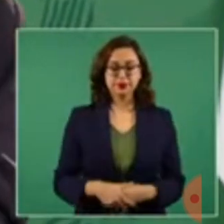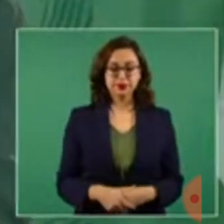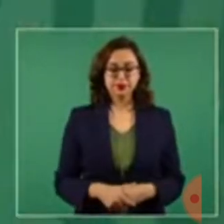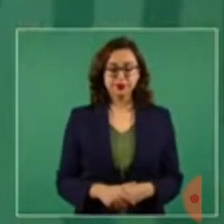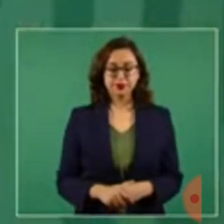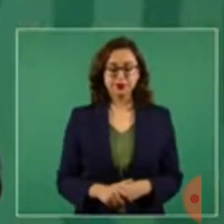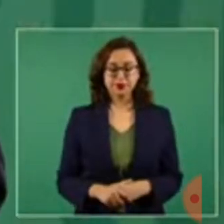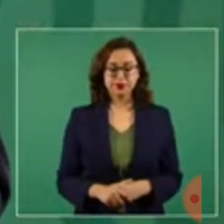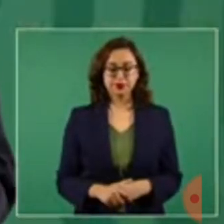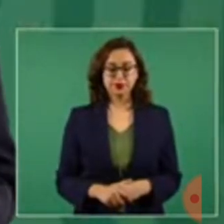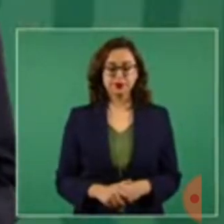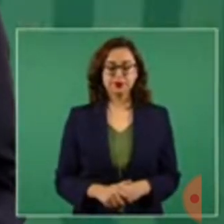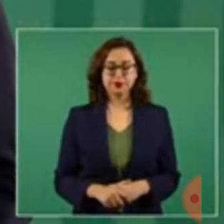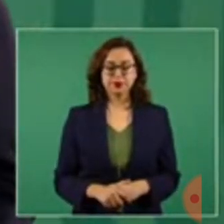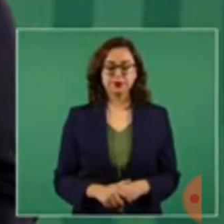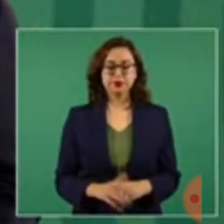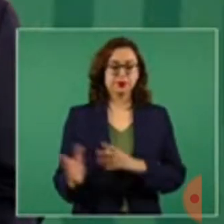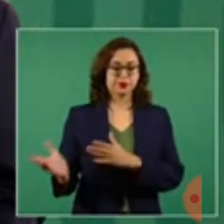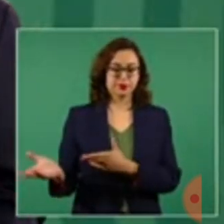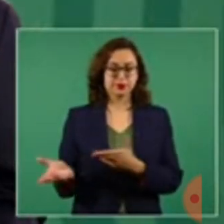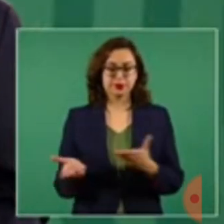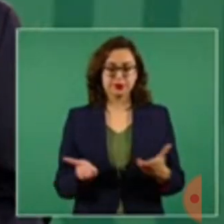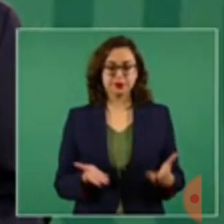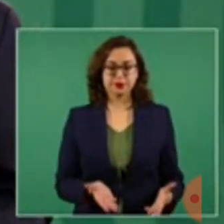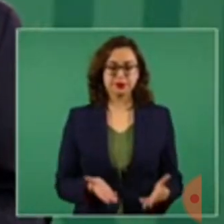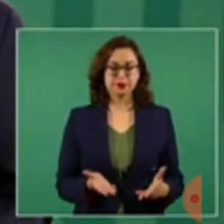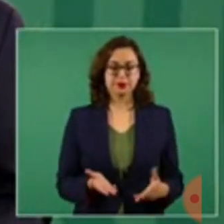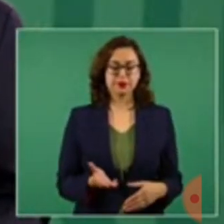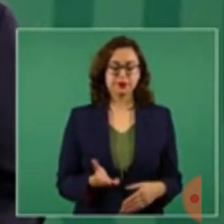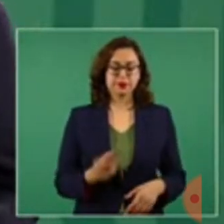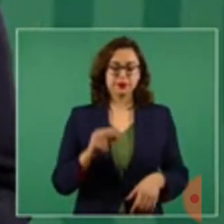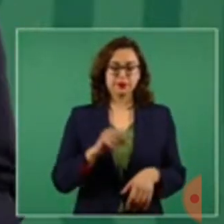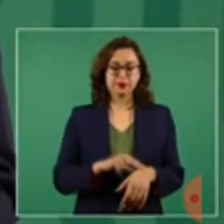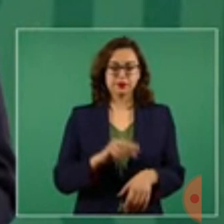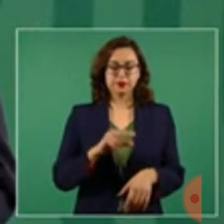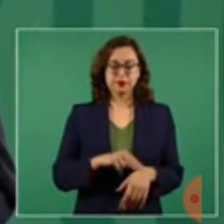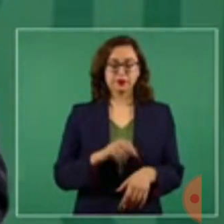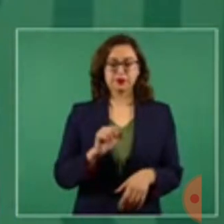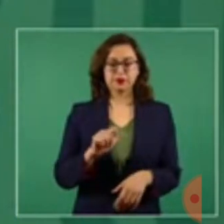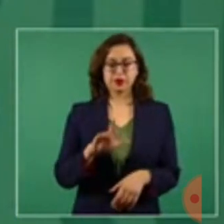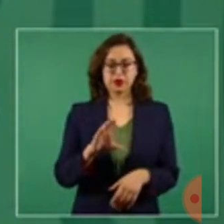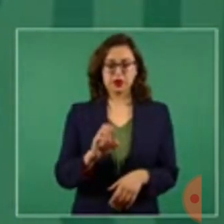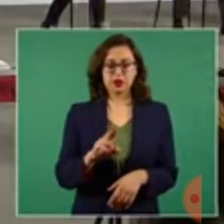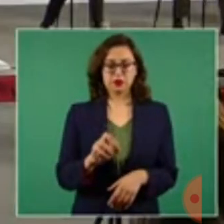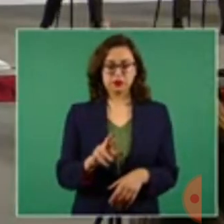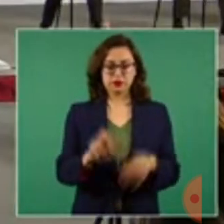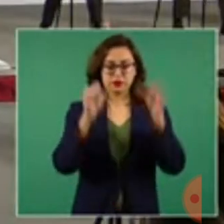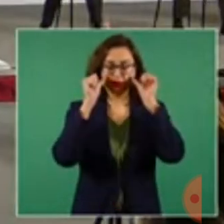Entonces, vamos a escuchar al doctor Alcocer.